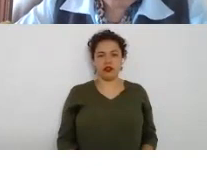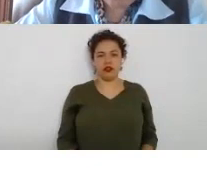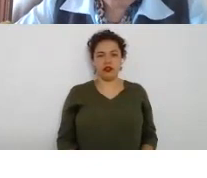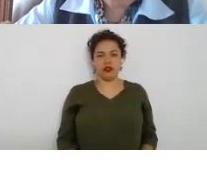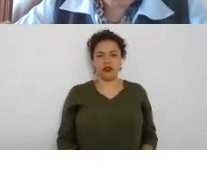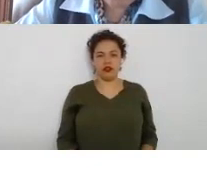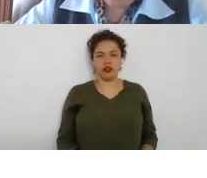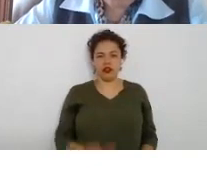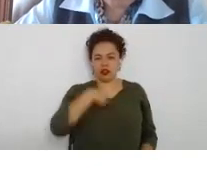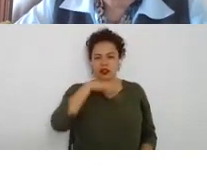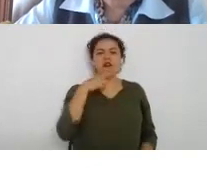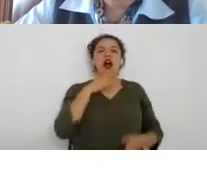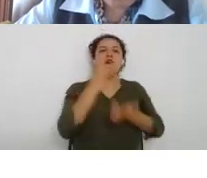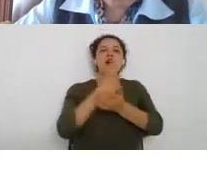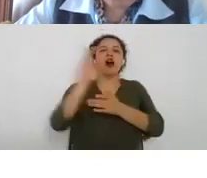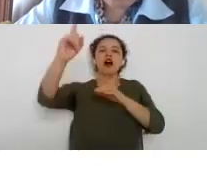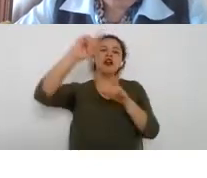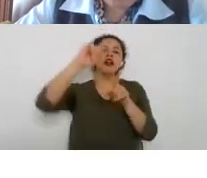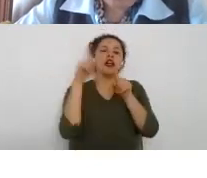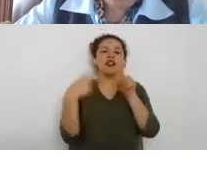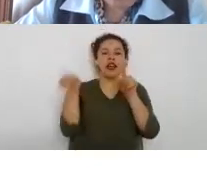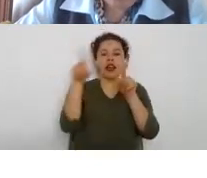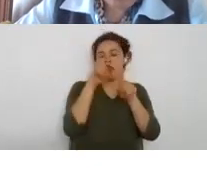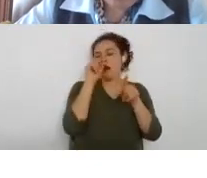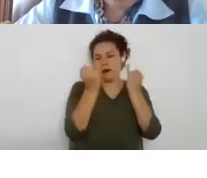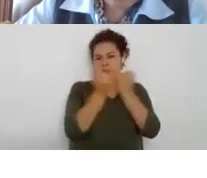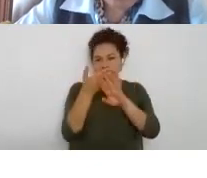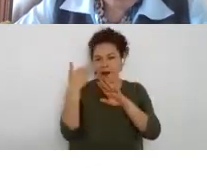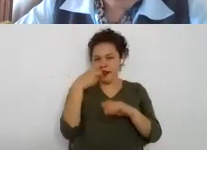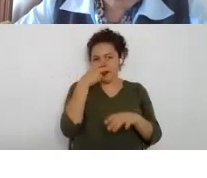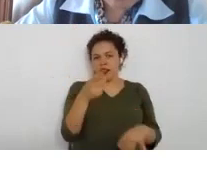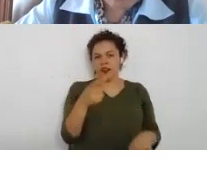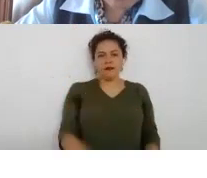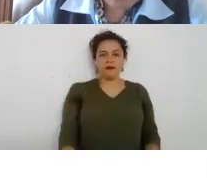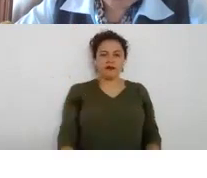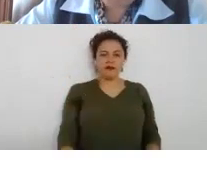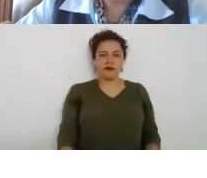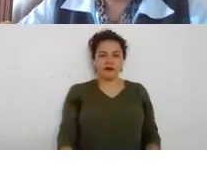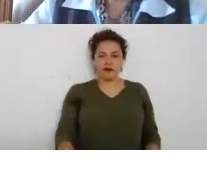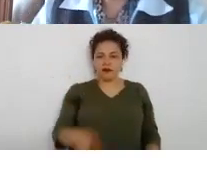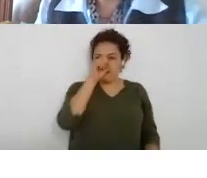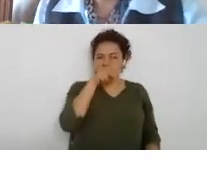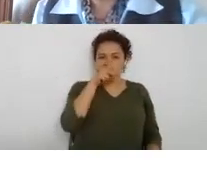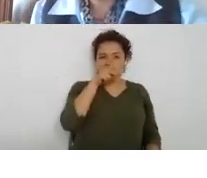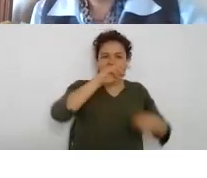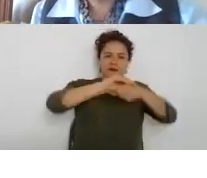simplemente un vendaje circular, como lo comenta. ¿Ok? Vamos a posicionar la venda